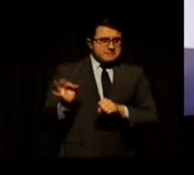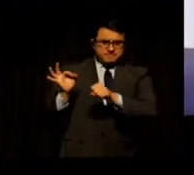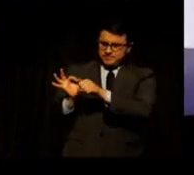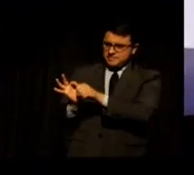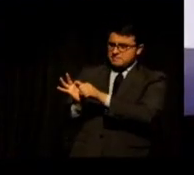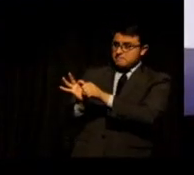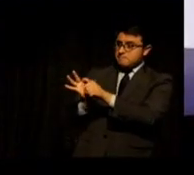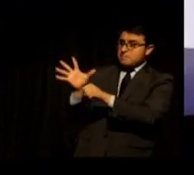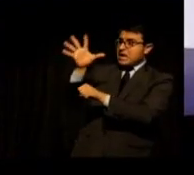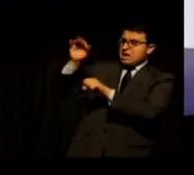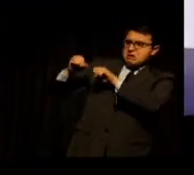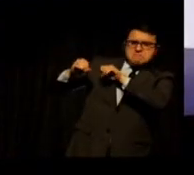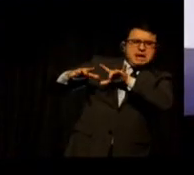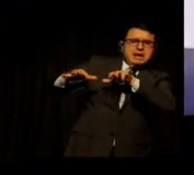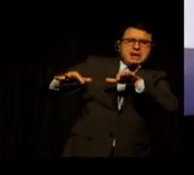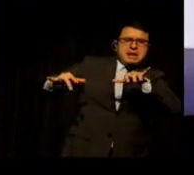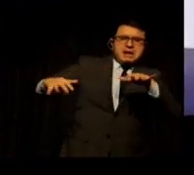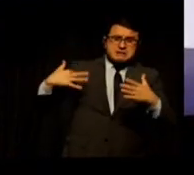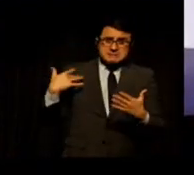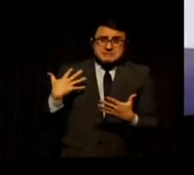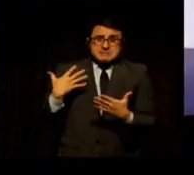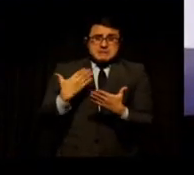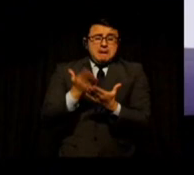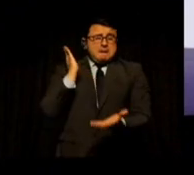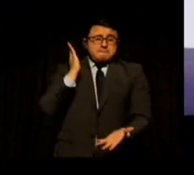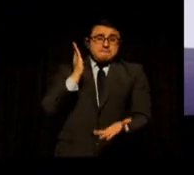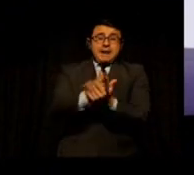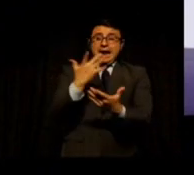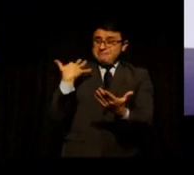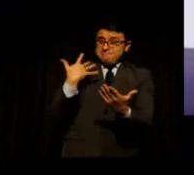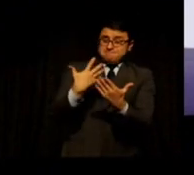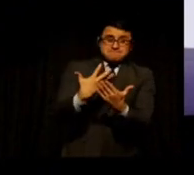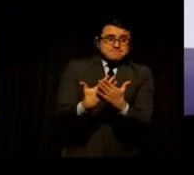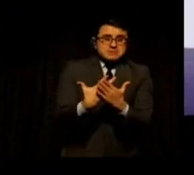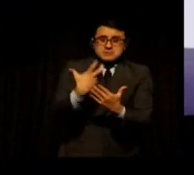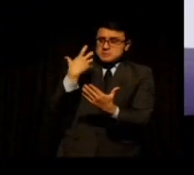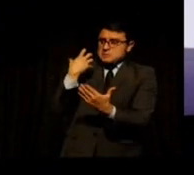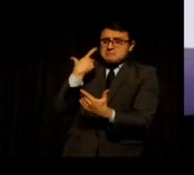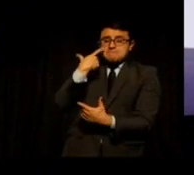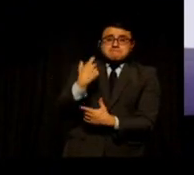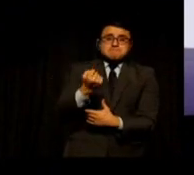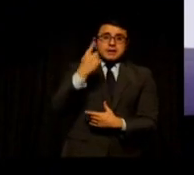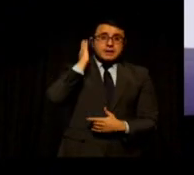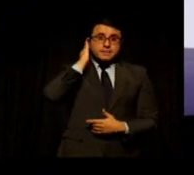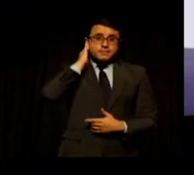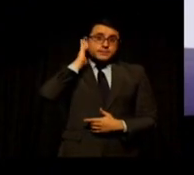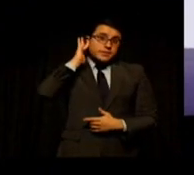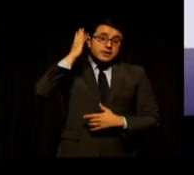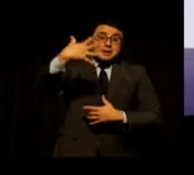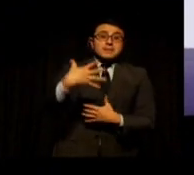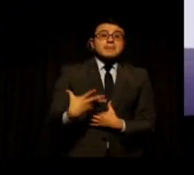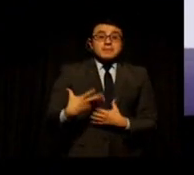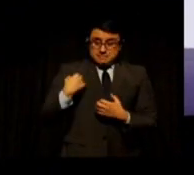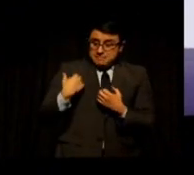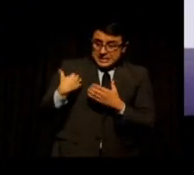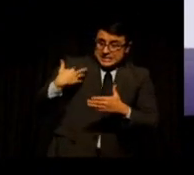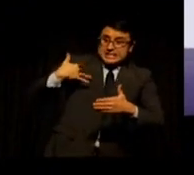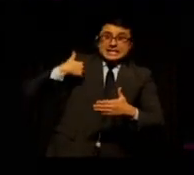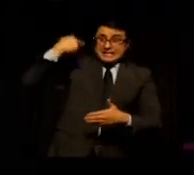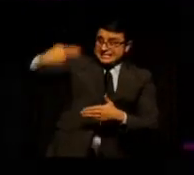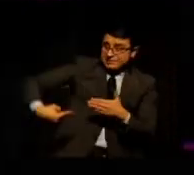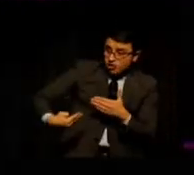los retos más grandes de nuestra historia pero también como diría richard haass ha acelerado la historia como nunca antes